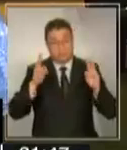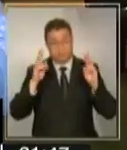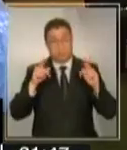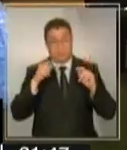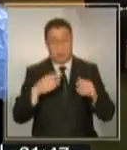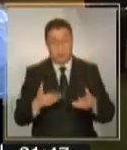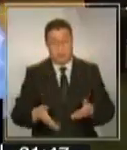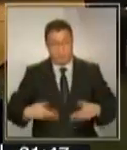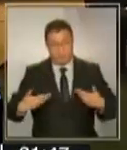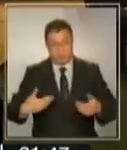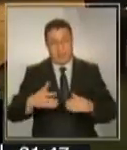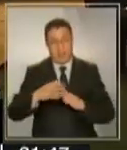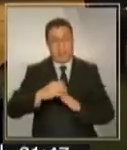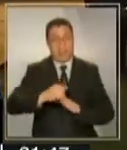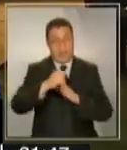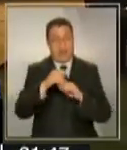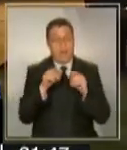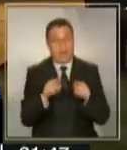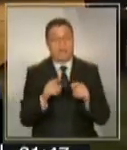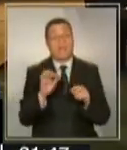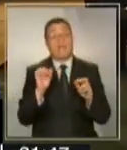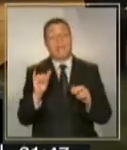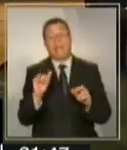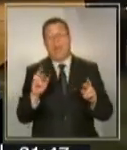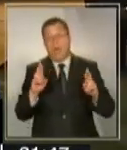liderazgo y ojalá que